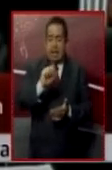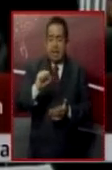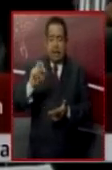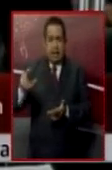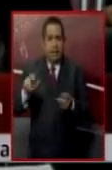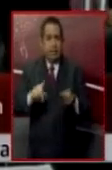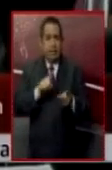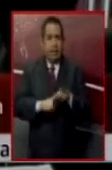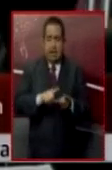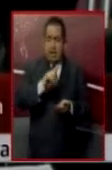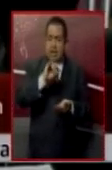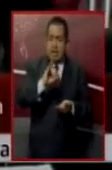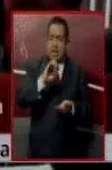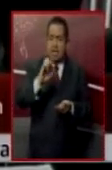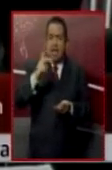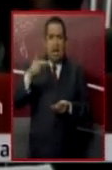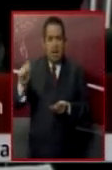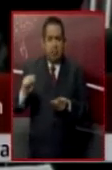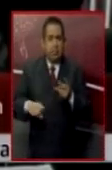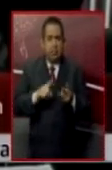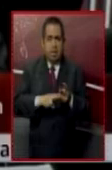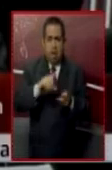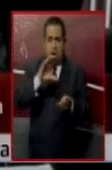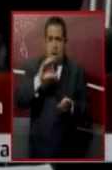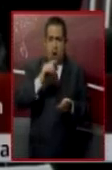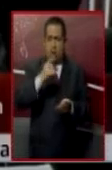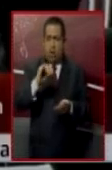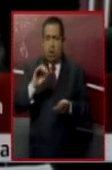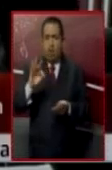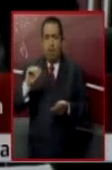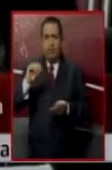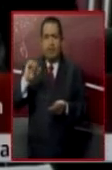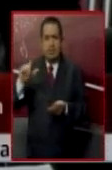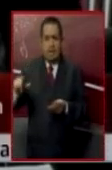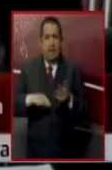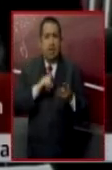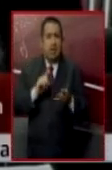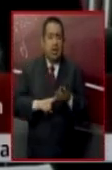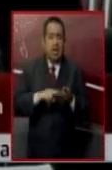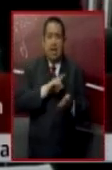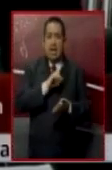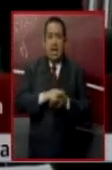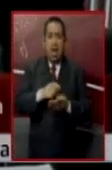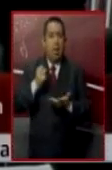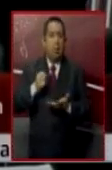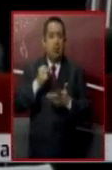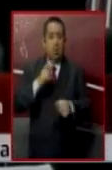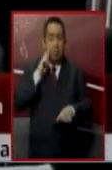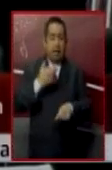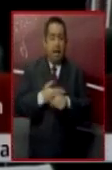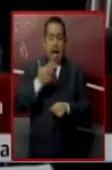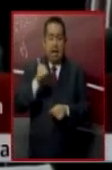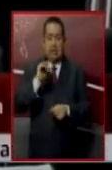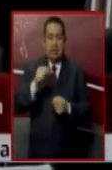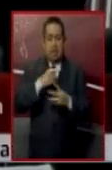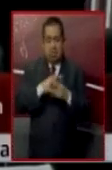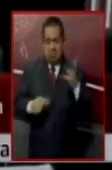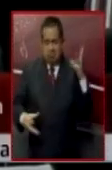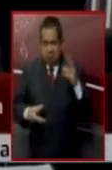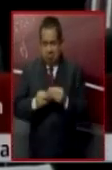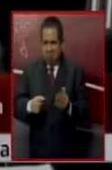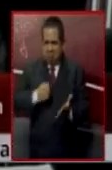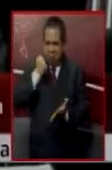Ley del Impuesto Especial sobre Producción y Servicios, el Código Fiscal de la Federación y la Ley Federal de Presupuesto y Responsabilidad